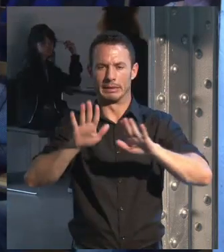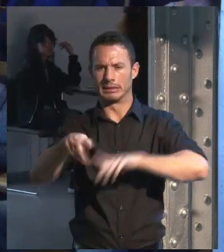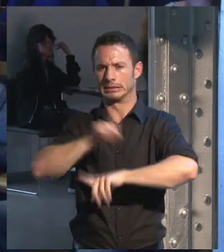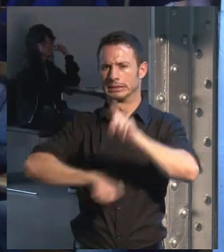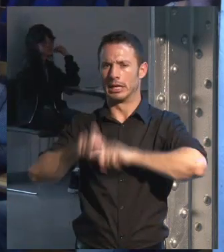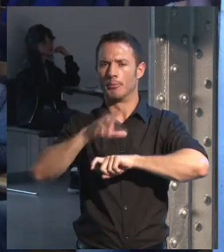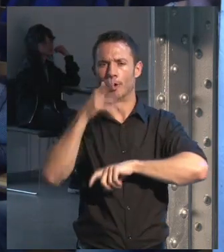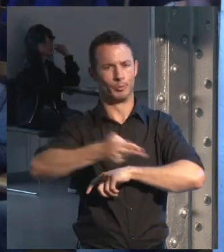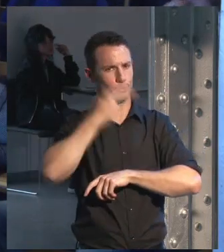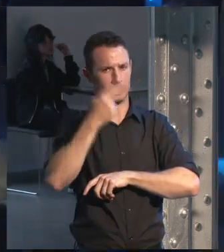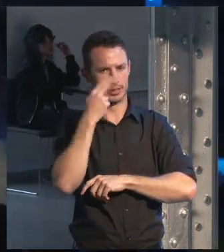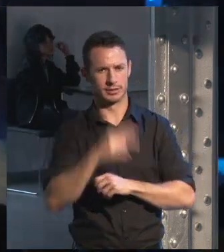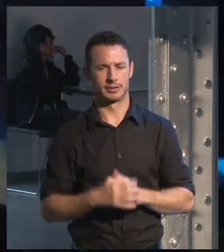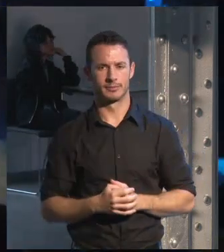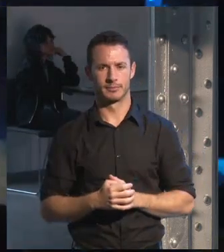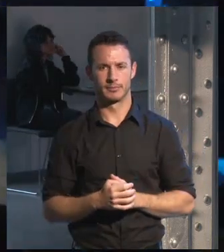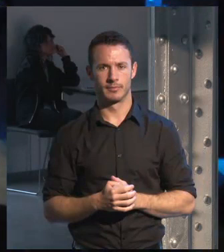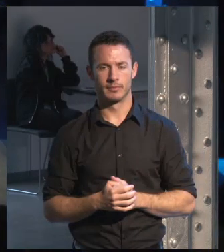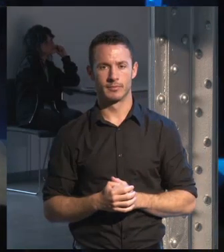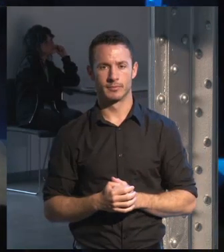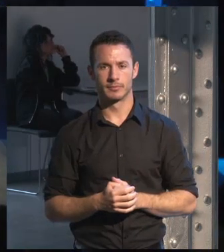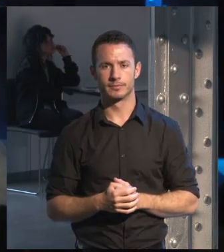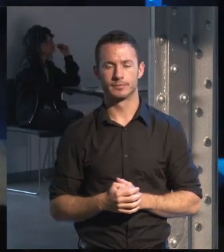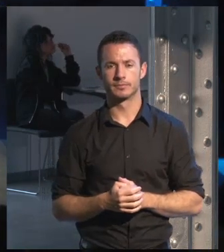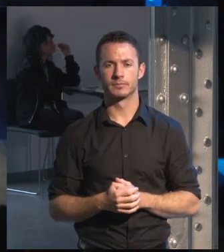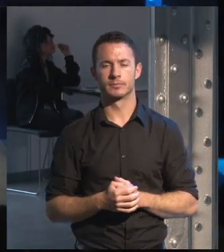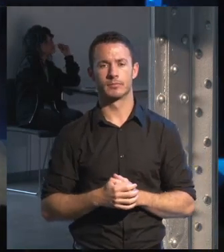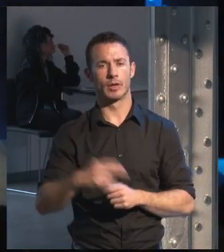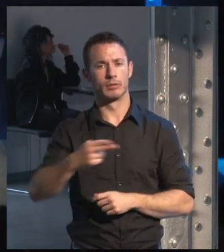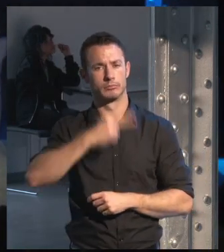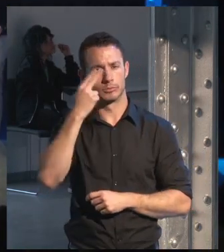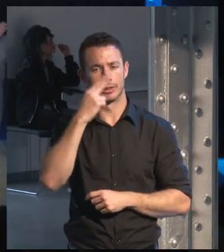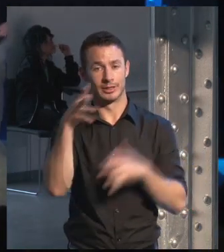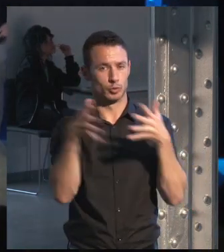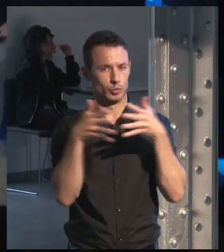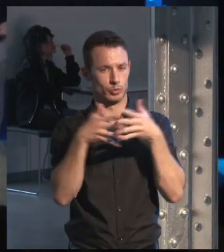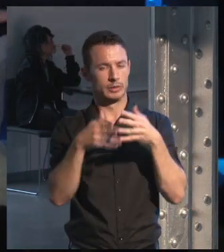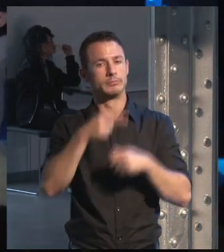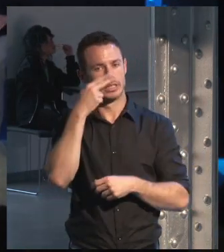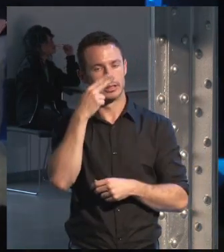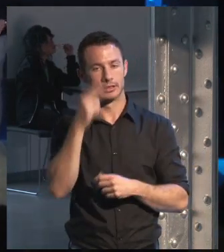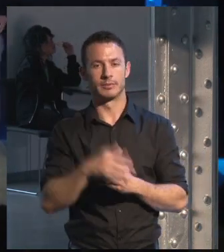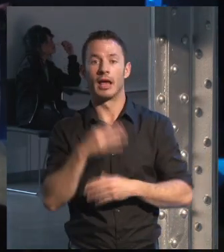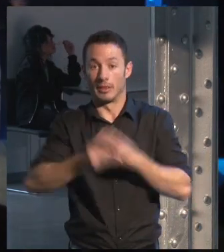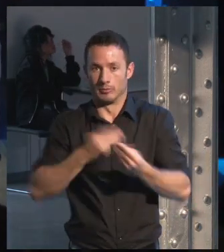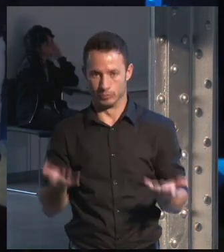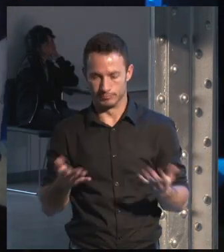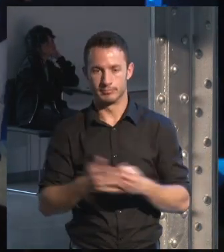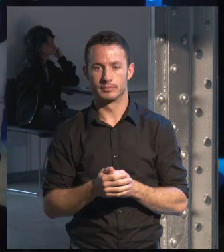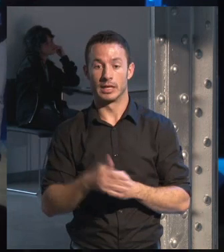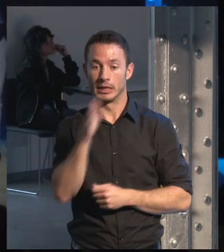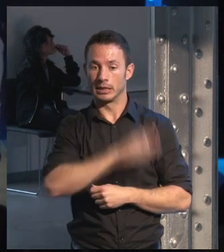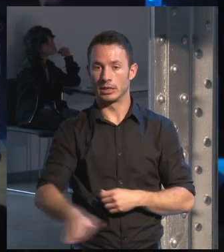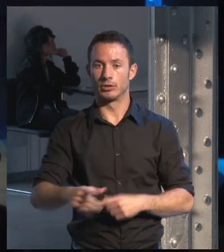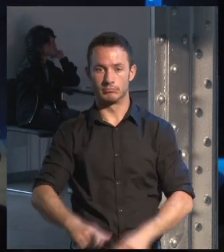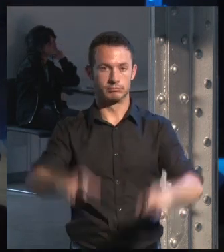Espera, que voy a ir para atrás, que es muy interesante. es muy interesante esta estructura. Lo que hemos hecho es, los chavales se ponen